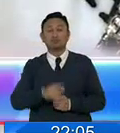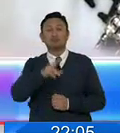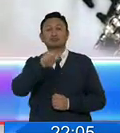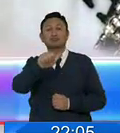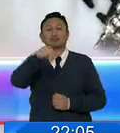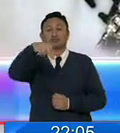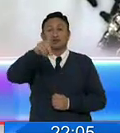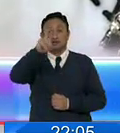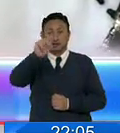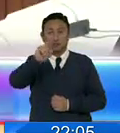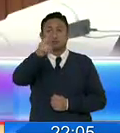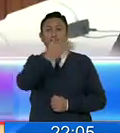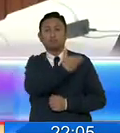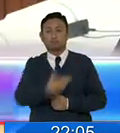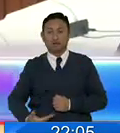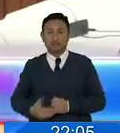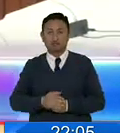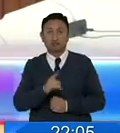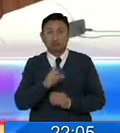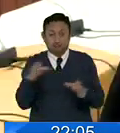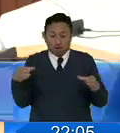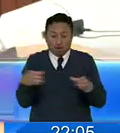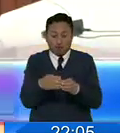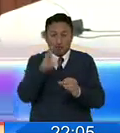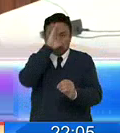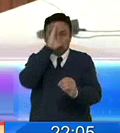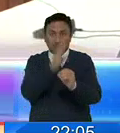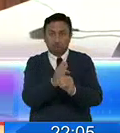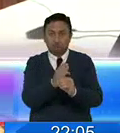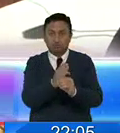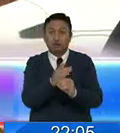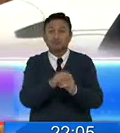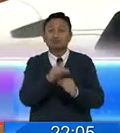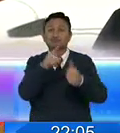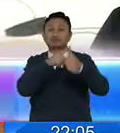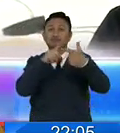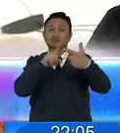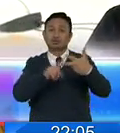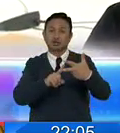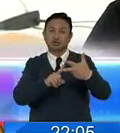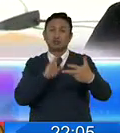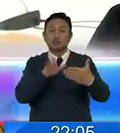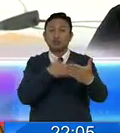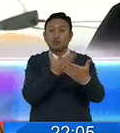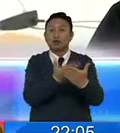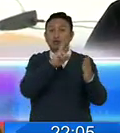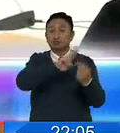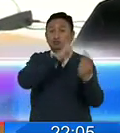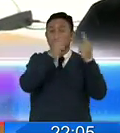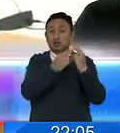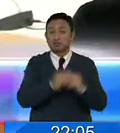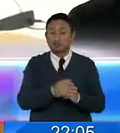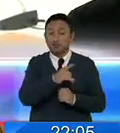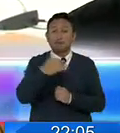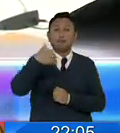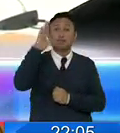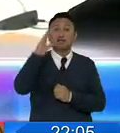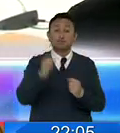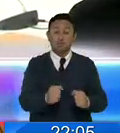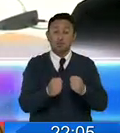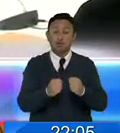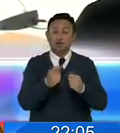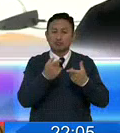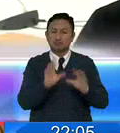como su vicepresidenta. Esta comisión tiene como objetivo tratar tres propuestas de enmiendas, obviamente la que tiene mayor peso